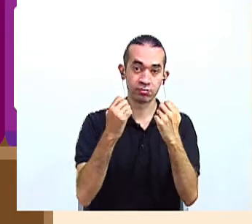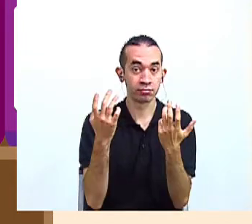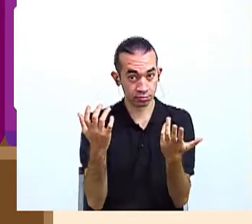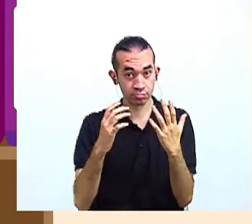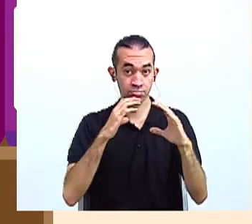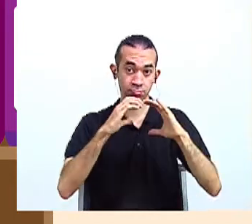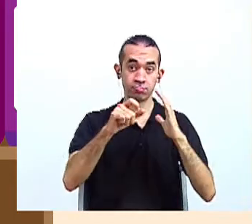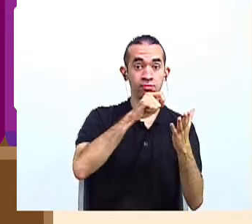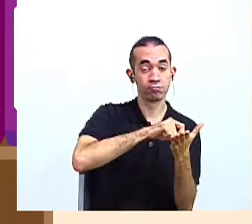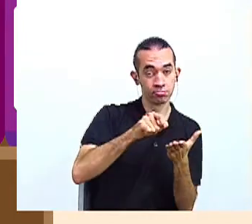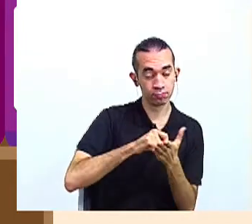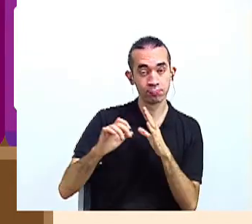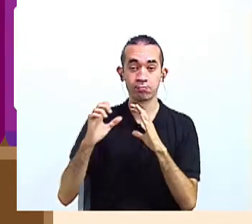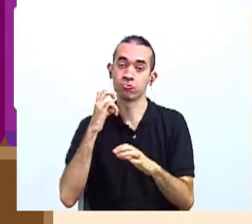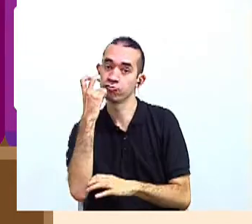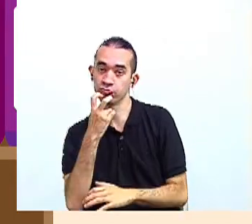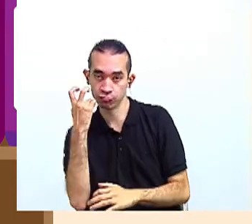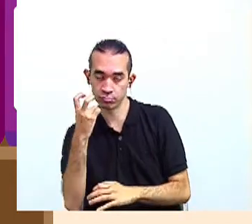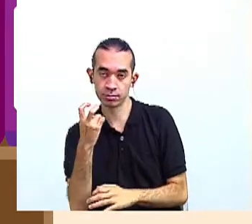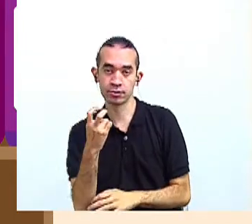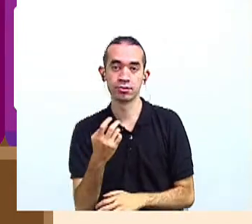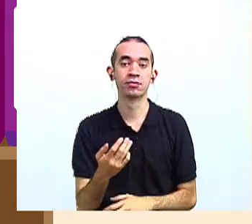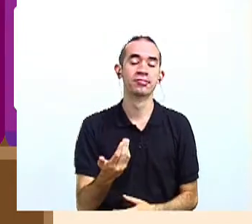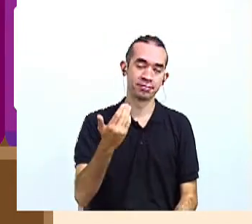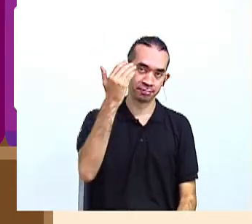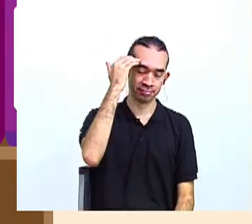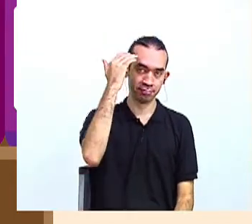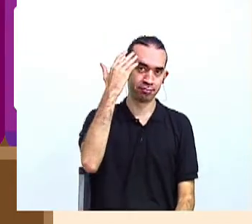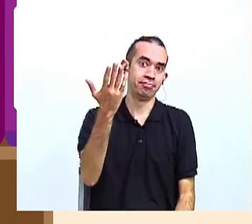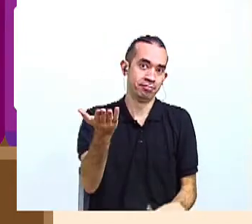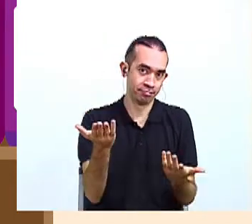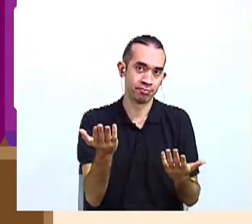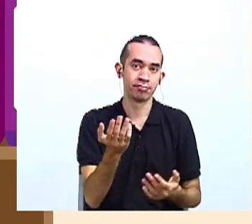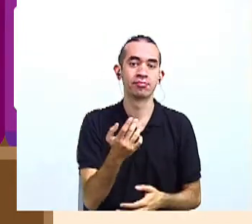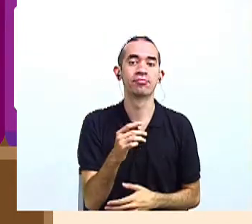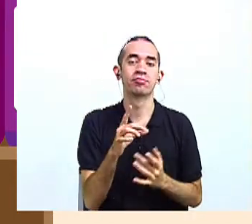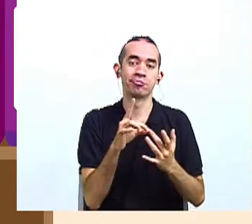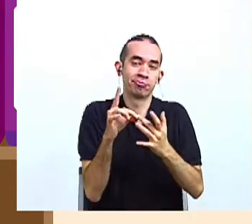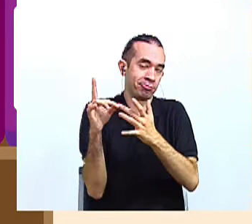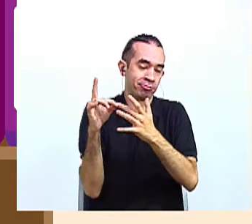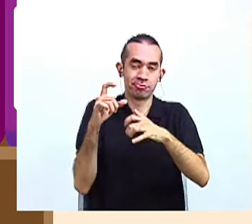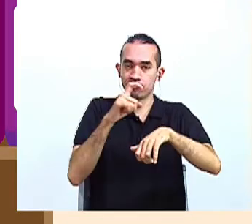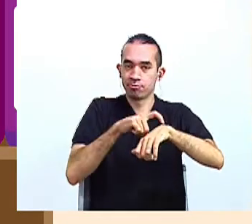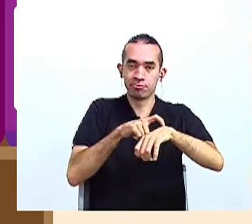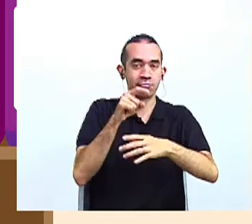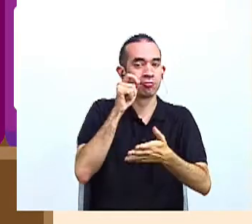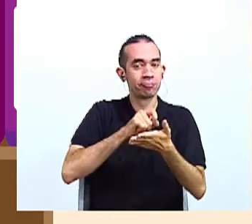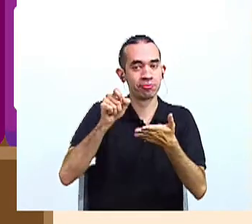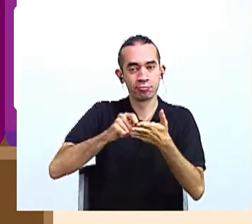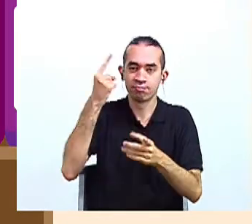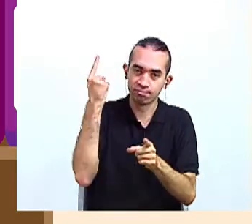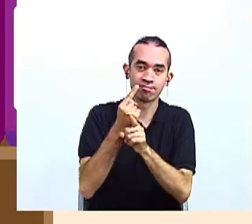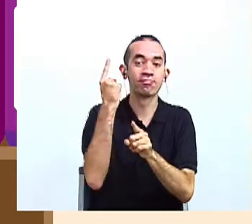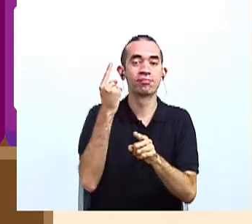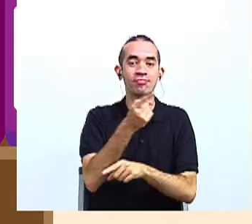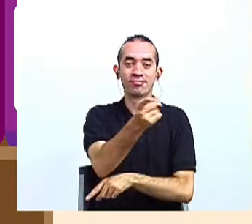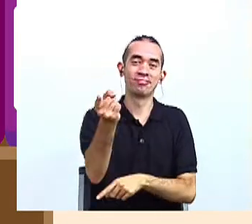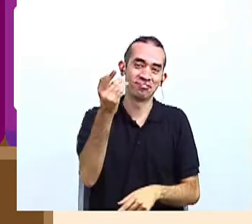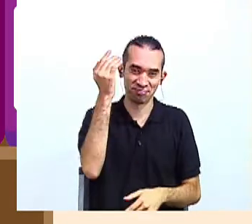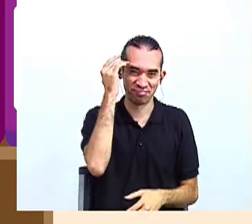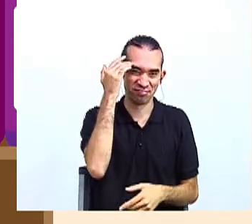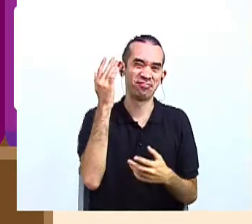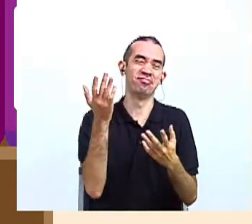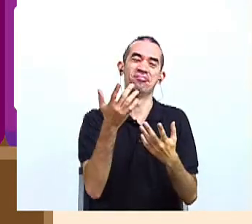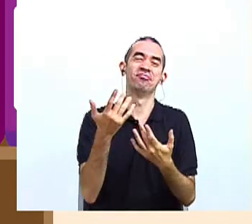comunicación escrita y oral. Y por supuesto, tendremos nuestros especiales momentos ortográficos que sé que allá en casa están